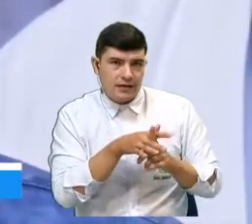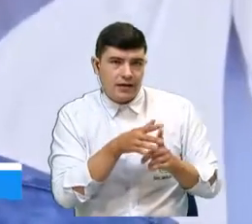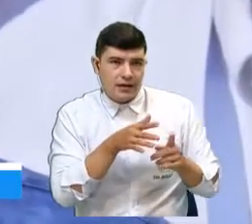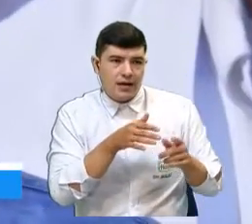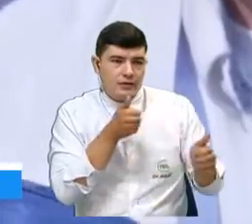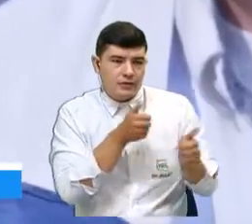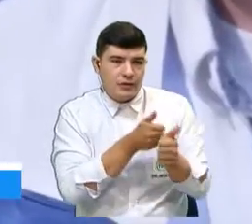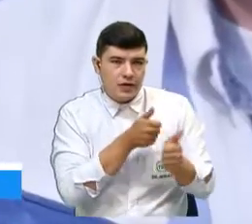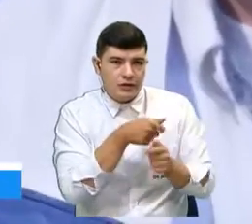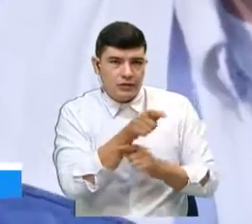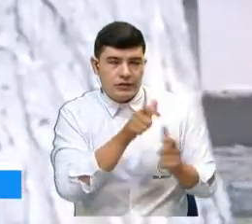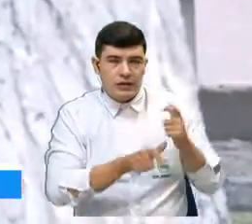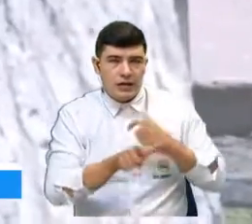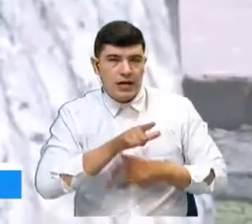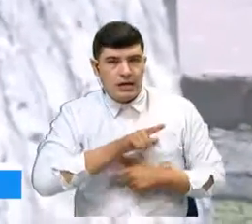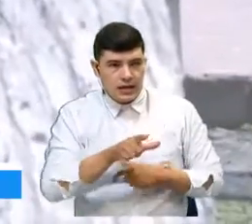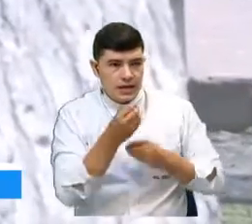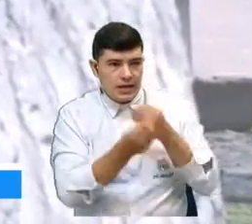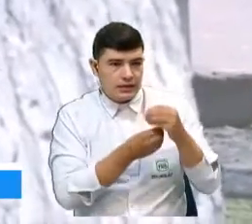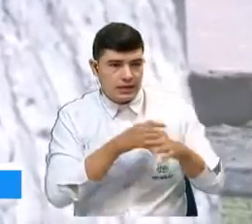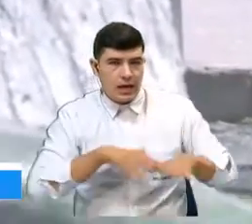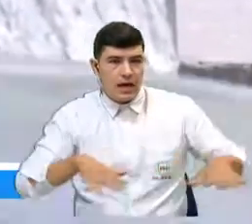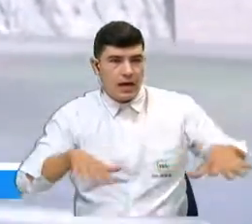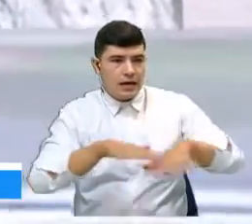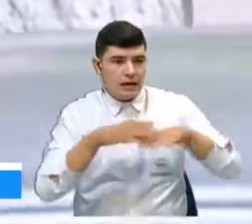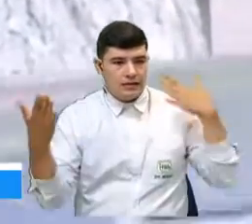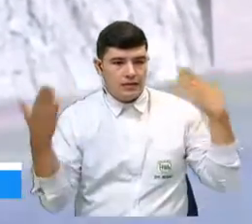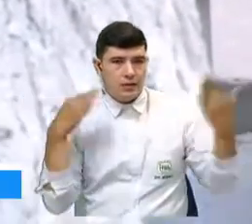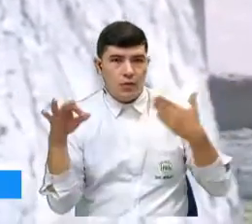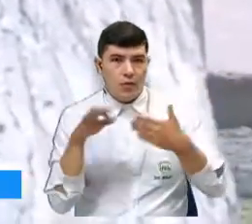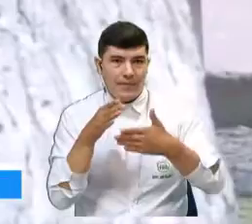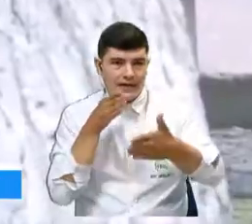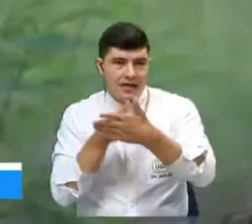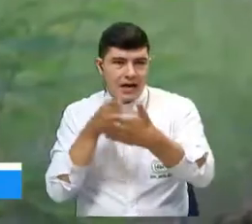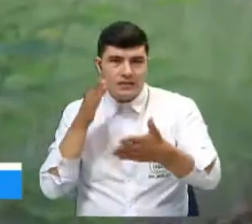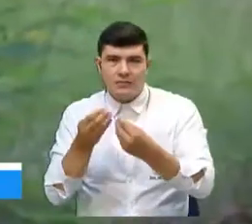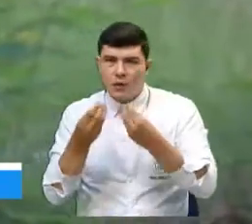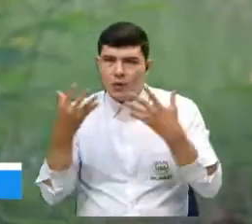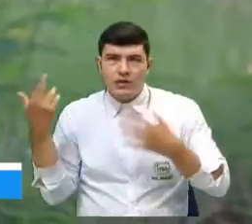conflicto en Cúcuta y su área rural, donde las amenazas e intimidaciones son más frecuentes.